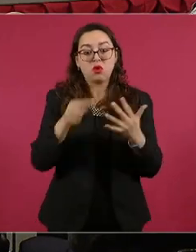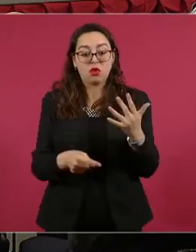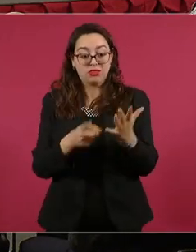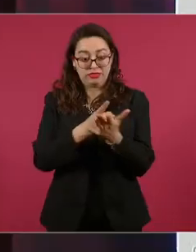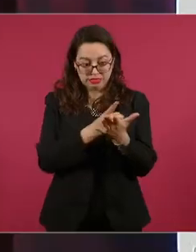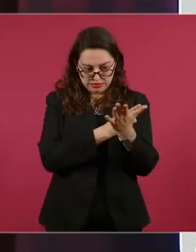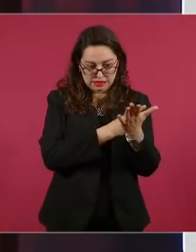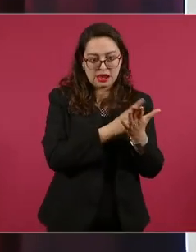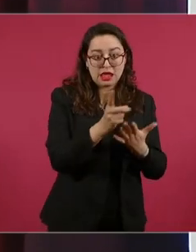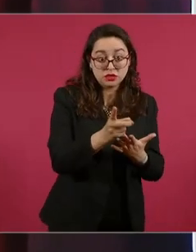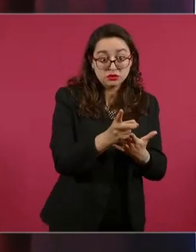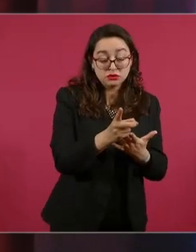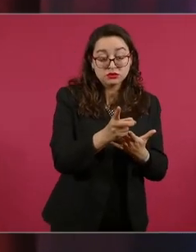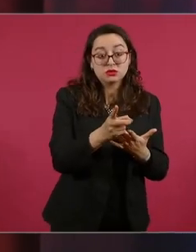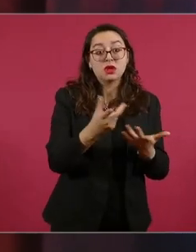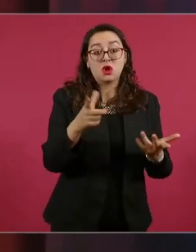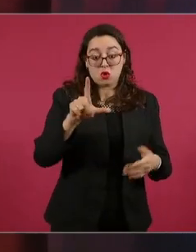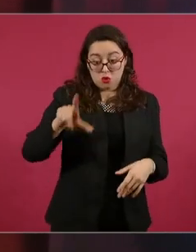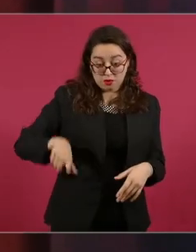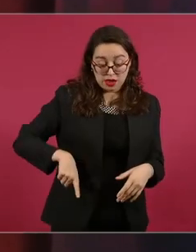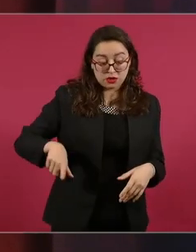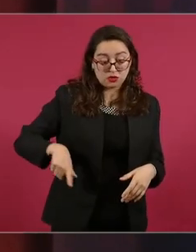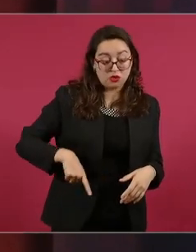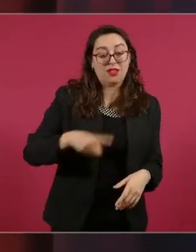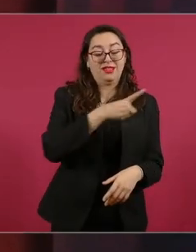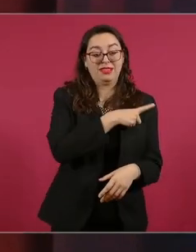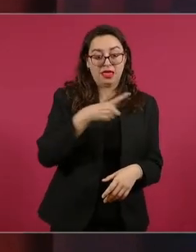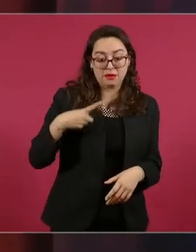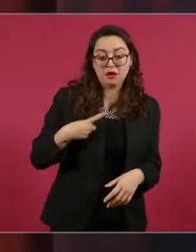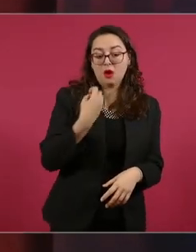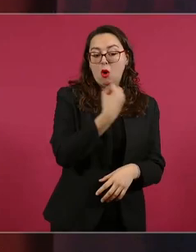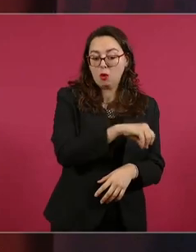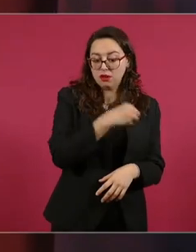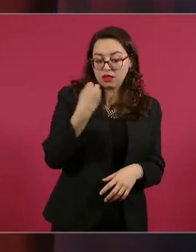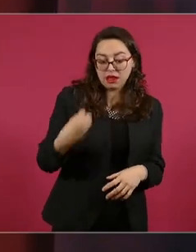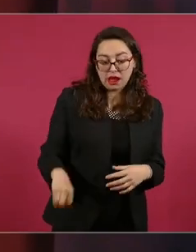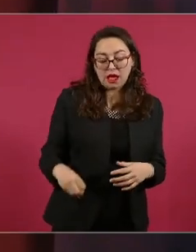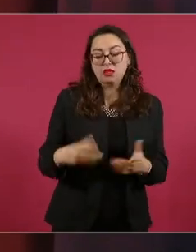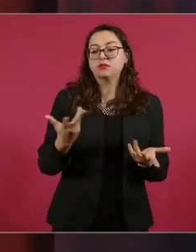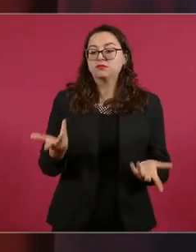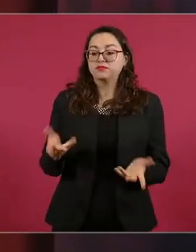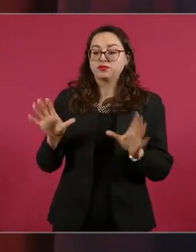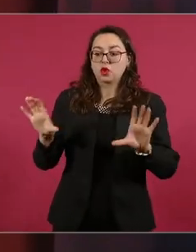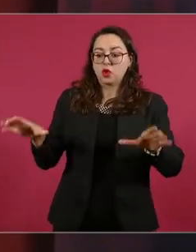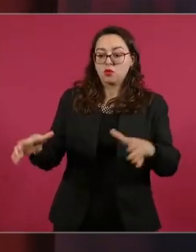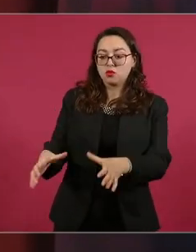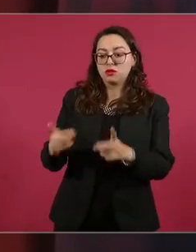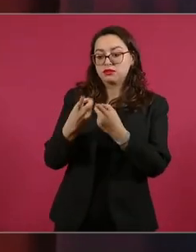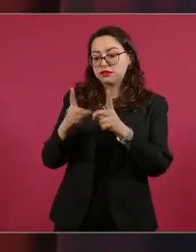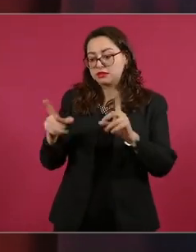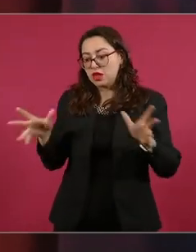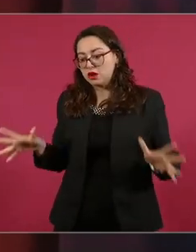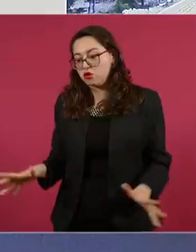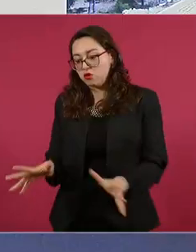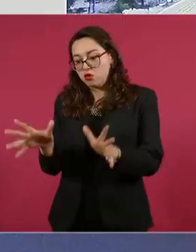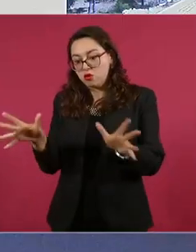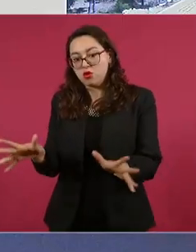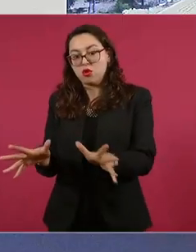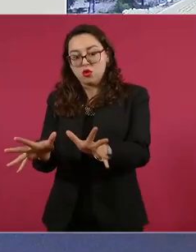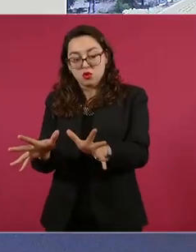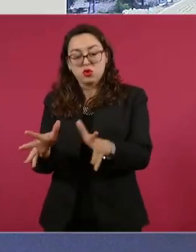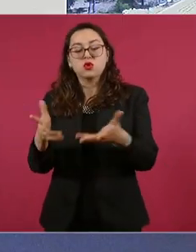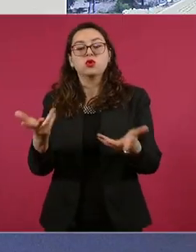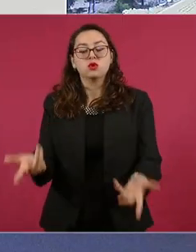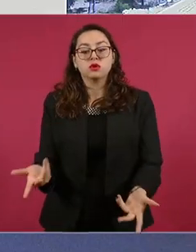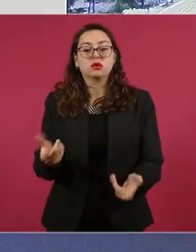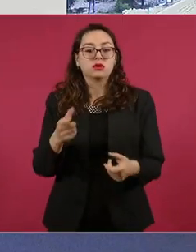obligaciones para el Estado, en particular la de impulsar el desarrollo comunitario y regional. Hemos estado sobre esta base